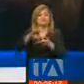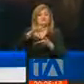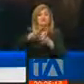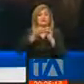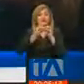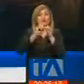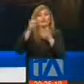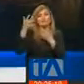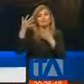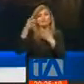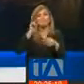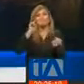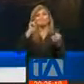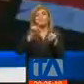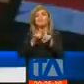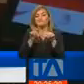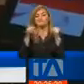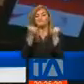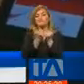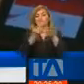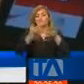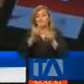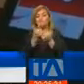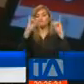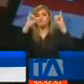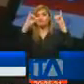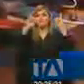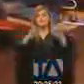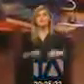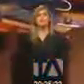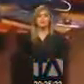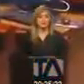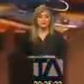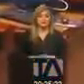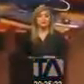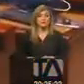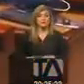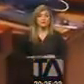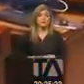bancadas legislativas con los asambleístas independientes. En Quito, Andrea Samaniego, 24.